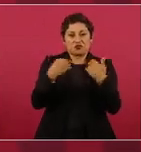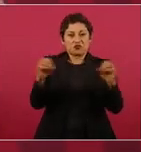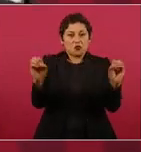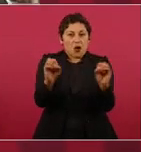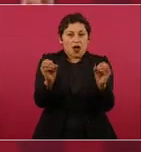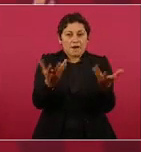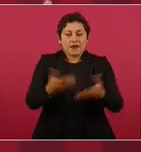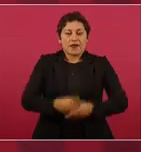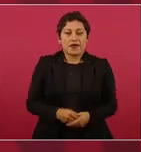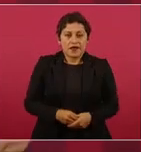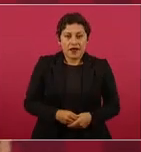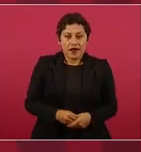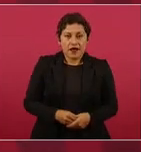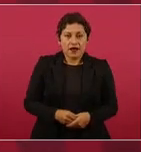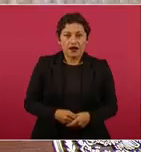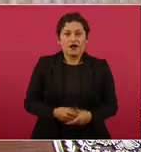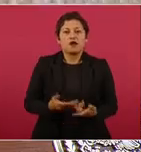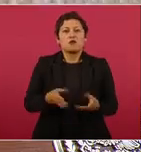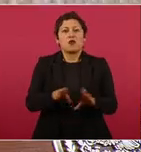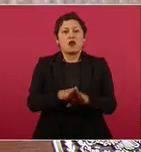no había convicciones,